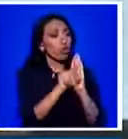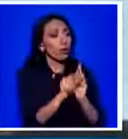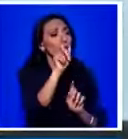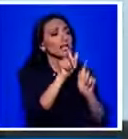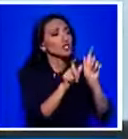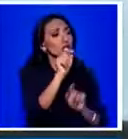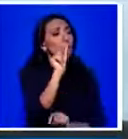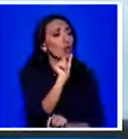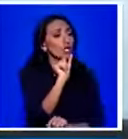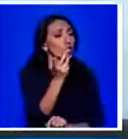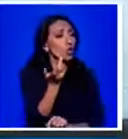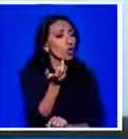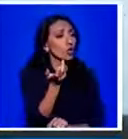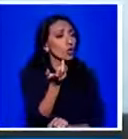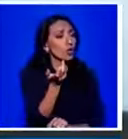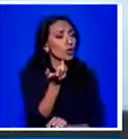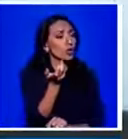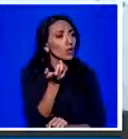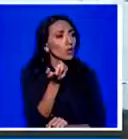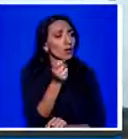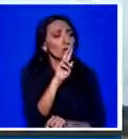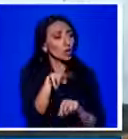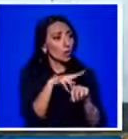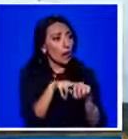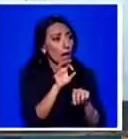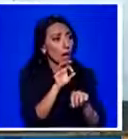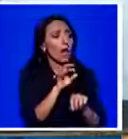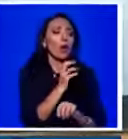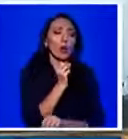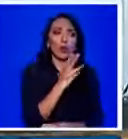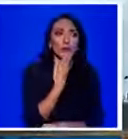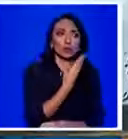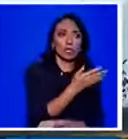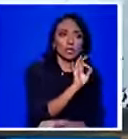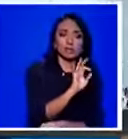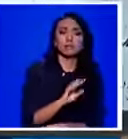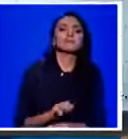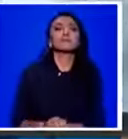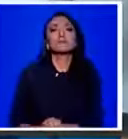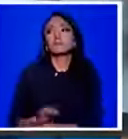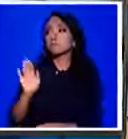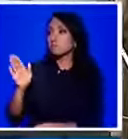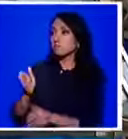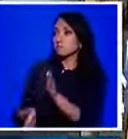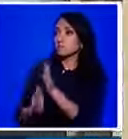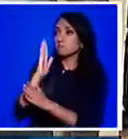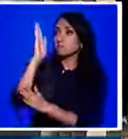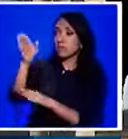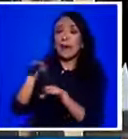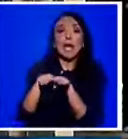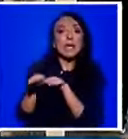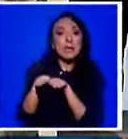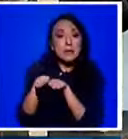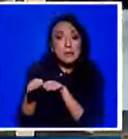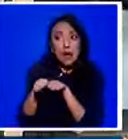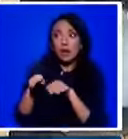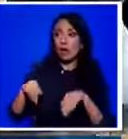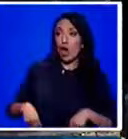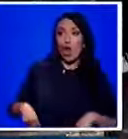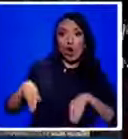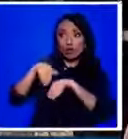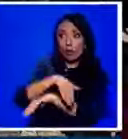de afluencia de personas? Normal. Normal. Listo, muchas gracias. Acá, en la ruta Ibarra, Otavalo, El